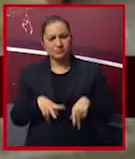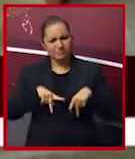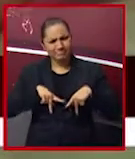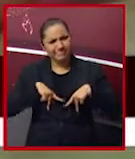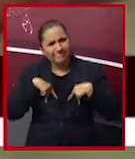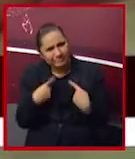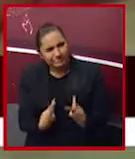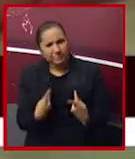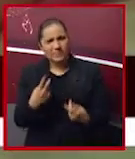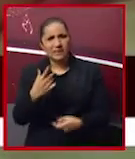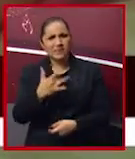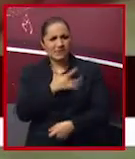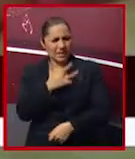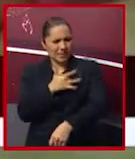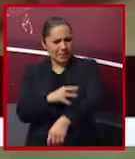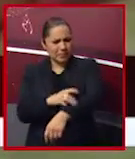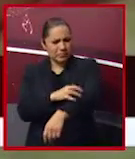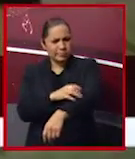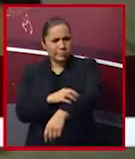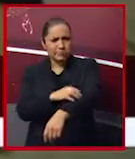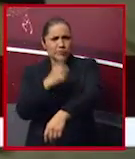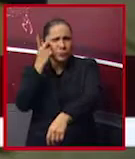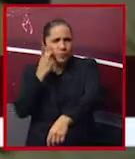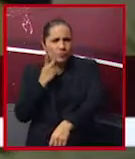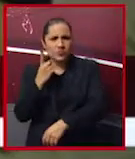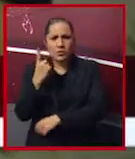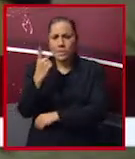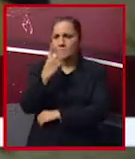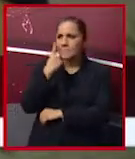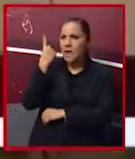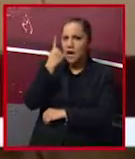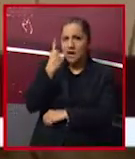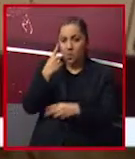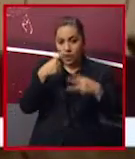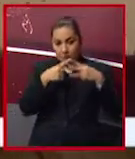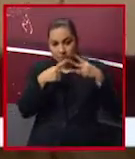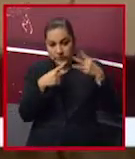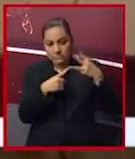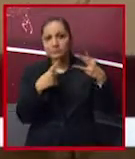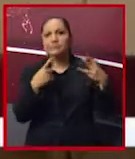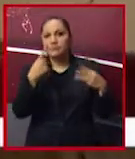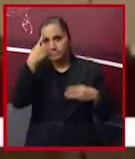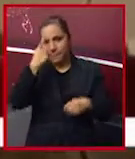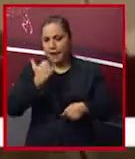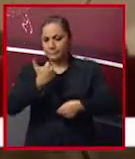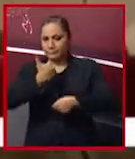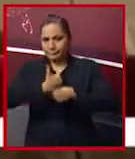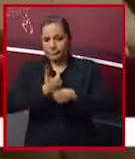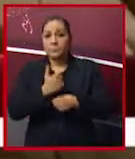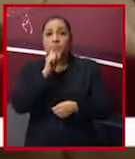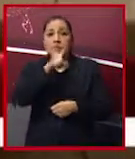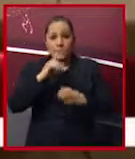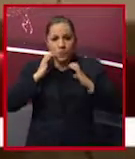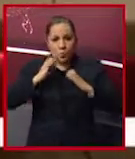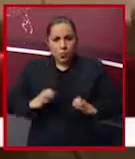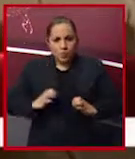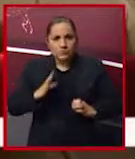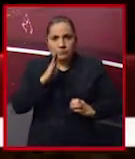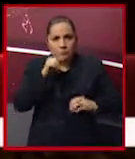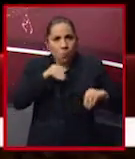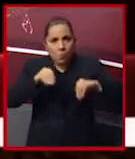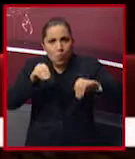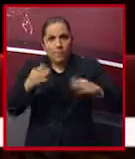Debilidad, cosquilleo en los brazos y mareos son algunos de sus síntomas. Parálisis del cuerpo y discapacidad